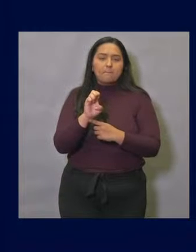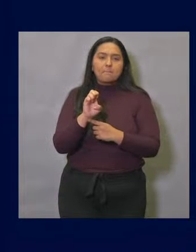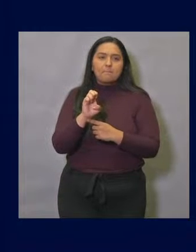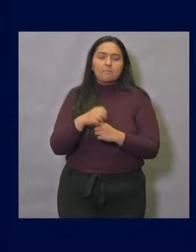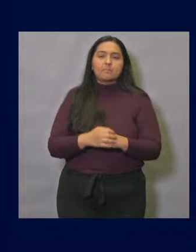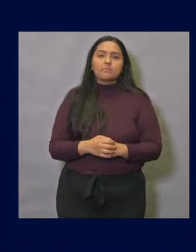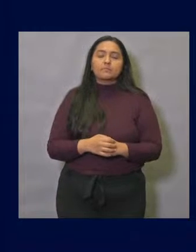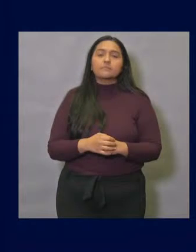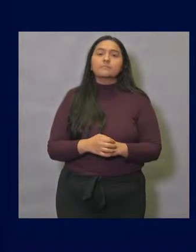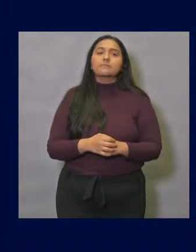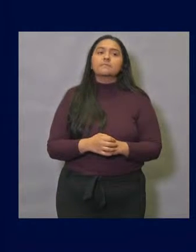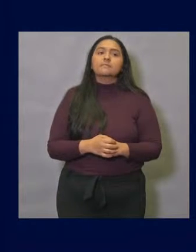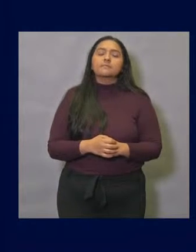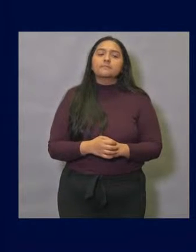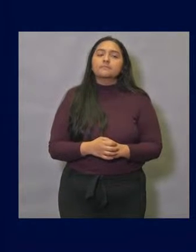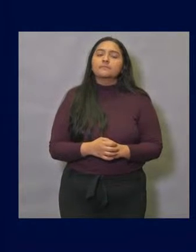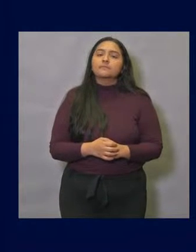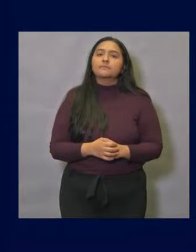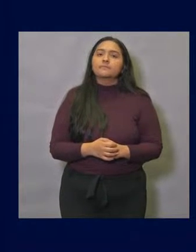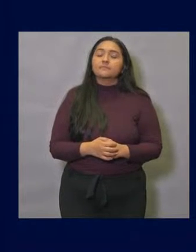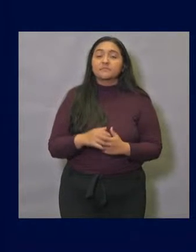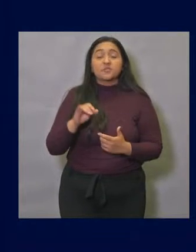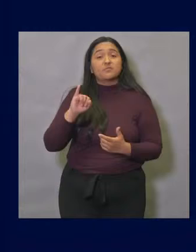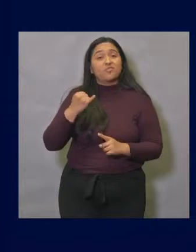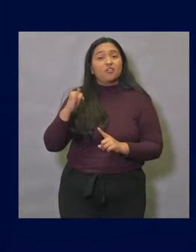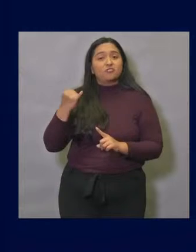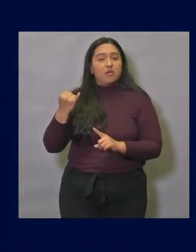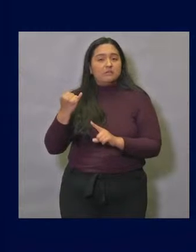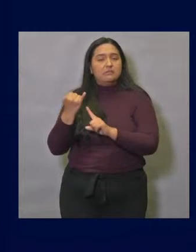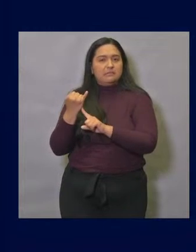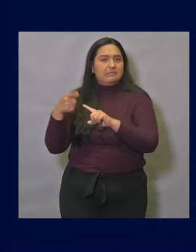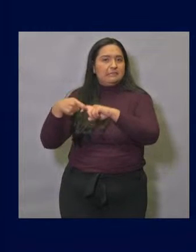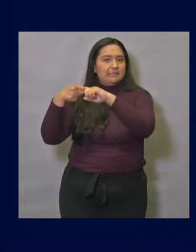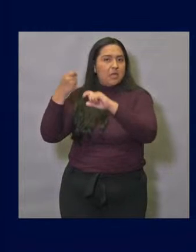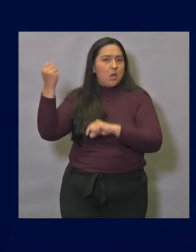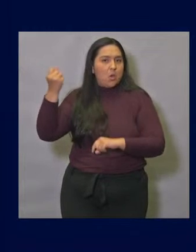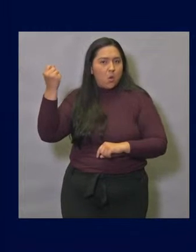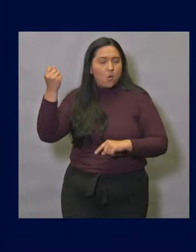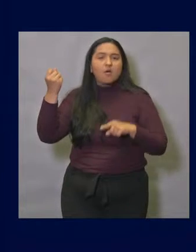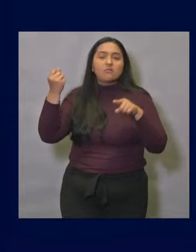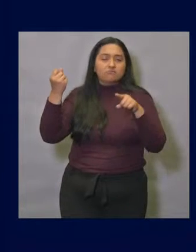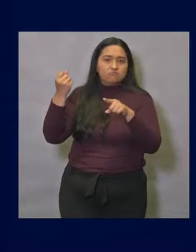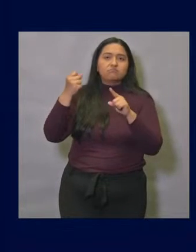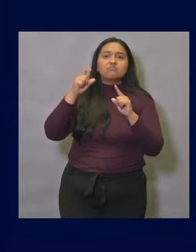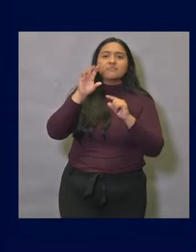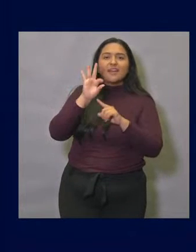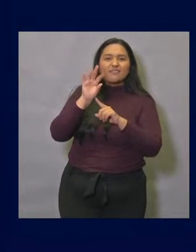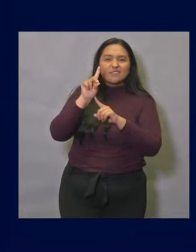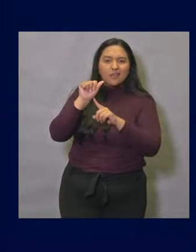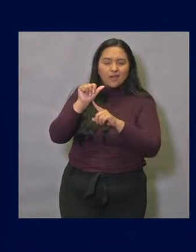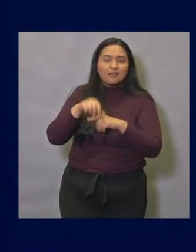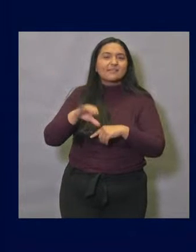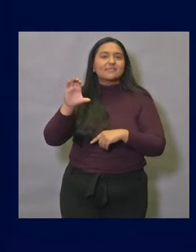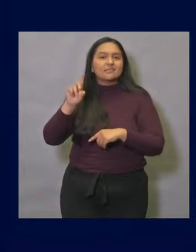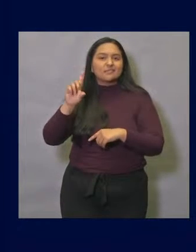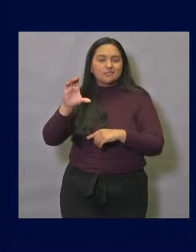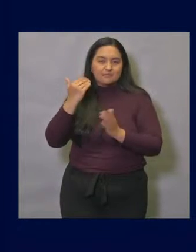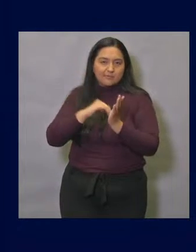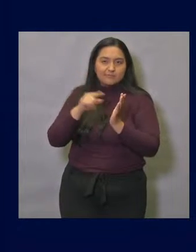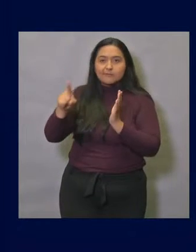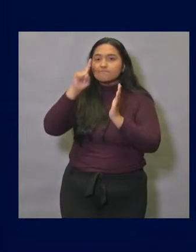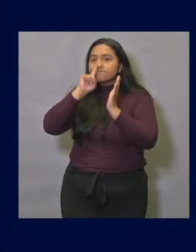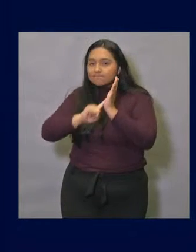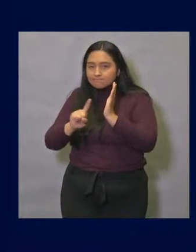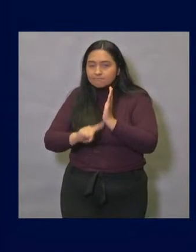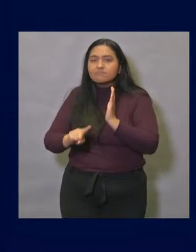Durante el tiempo en que se suspendió el uso de la vacuna, los investigadores del FDA y los CDC buscaron